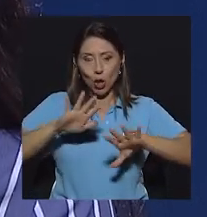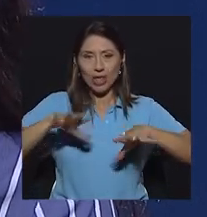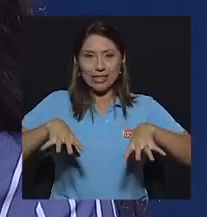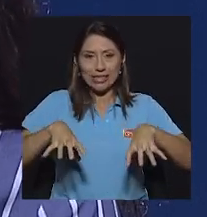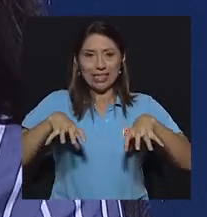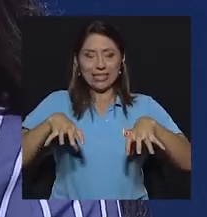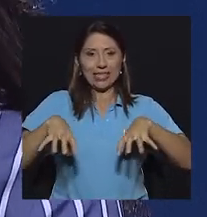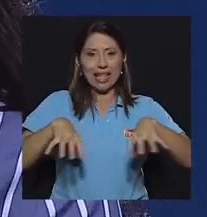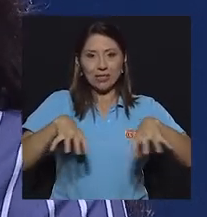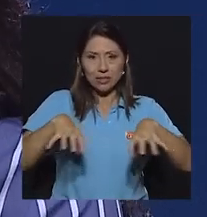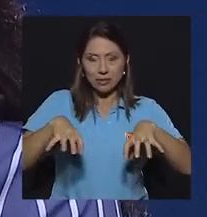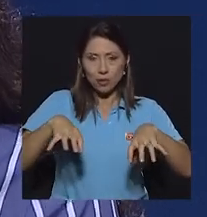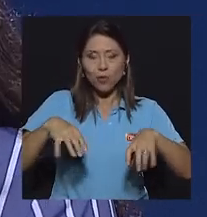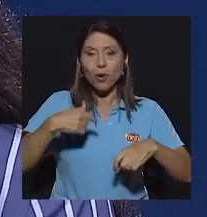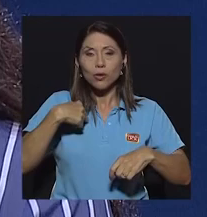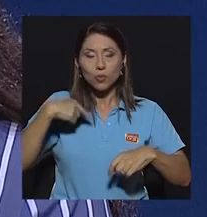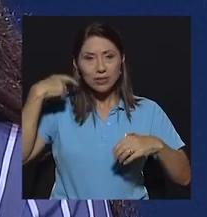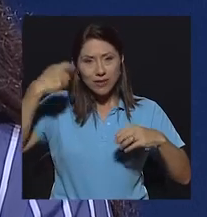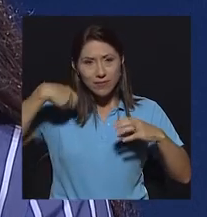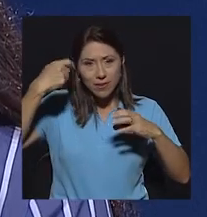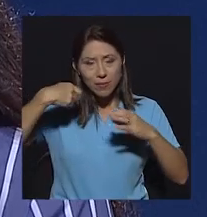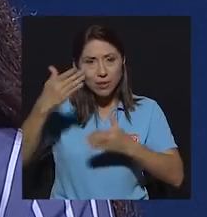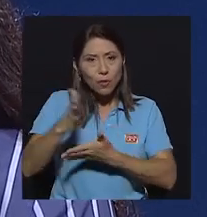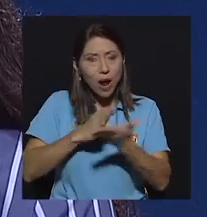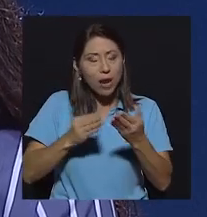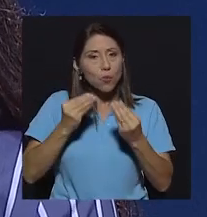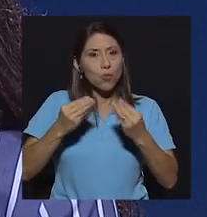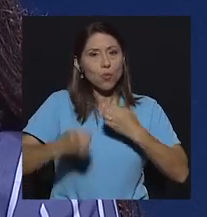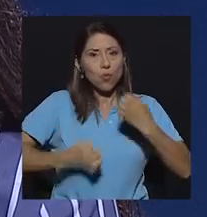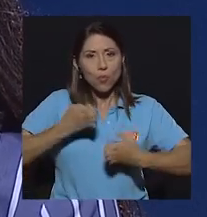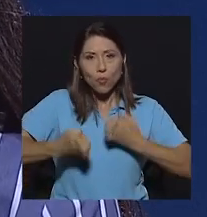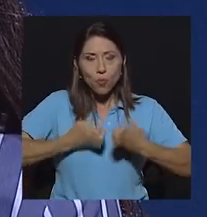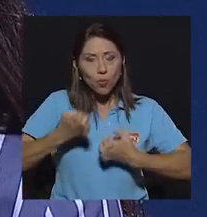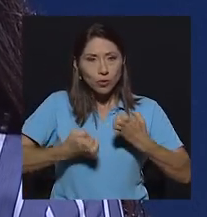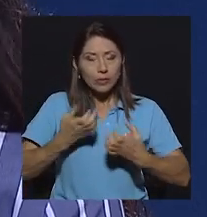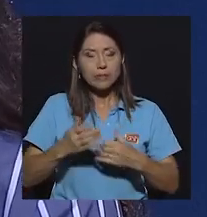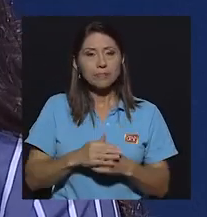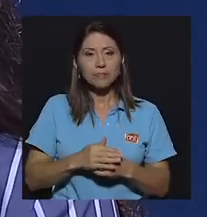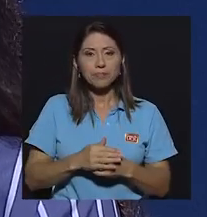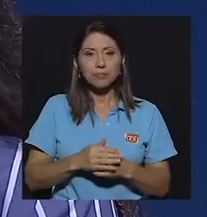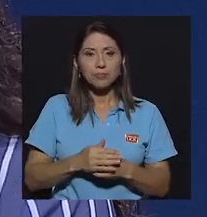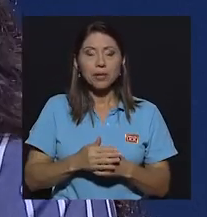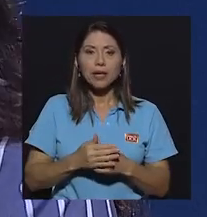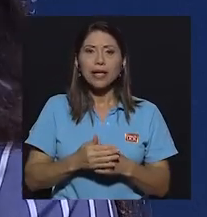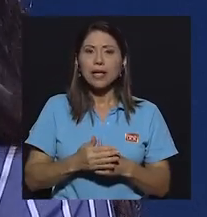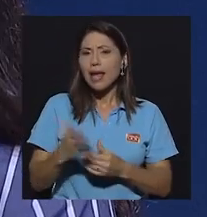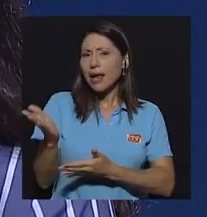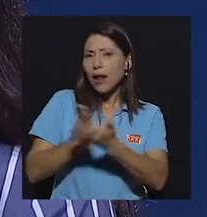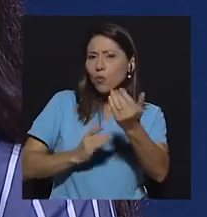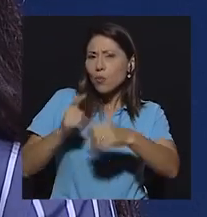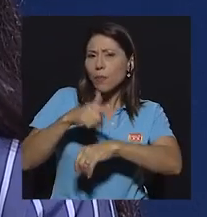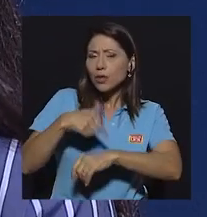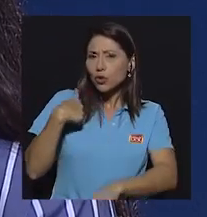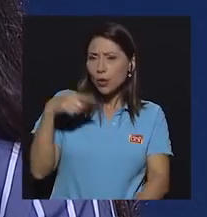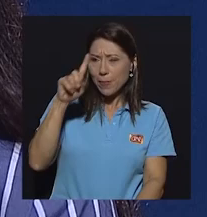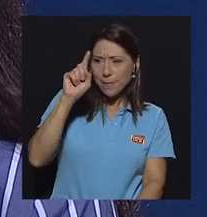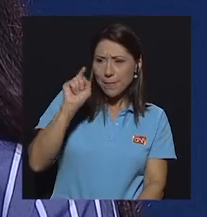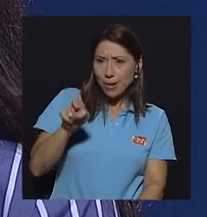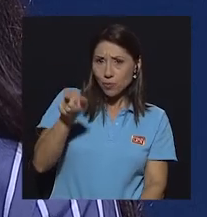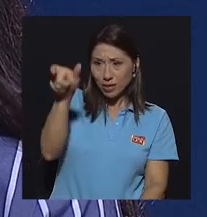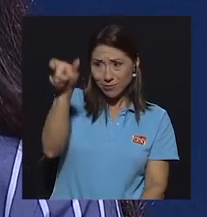De la enfermedad, si lo filmaba o no. Y ella me dijo, yo confío en vos, vos sos la directora,